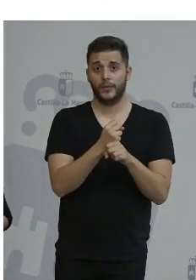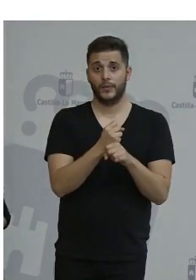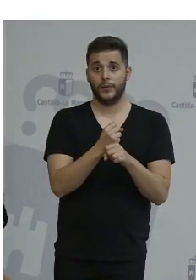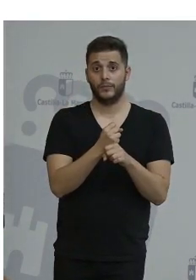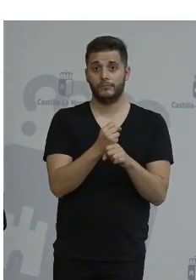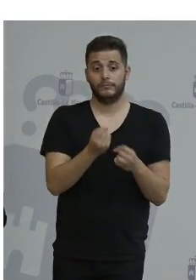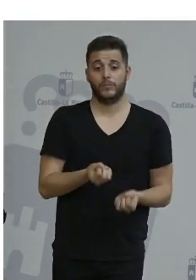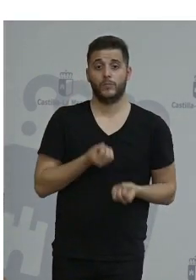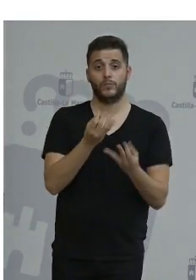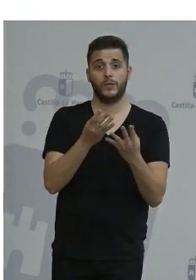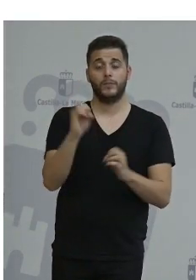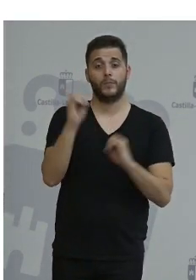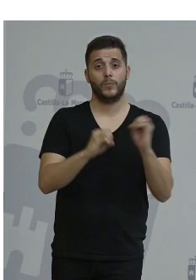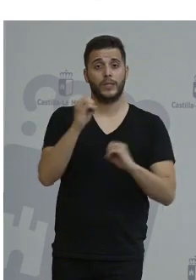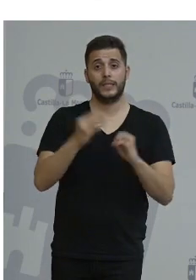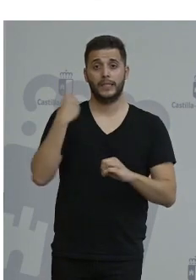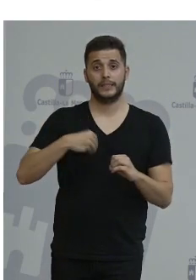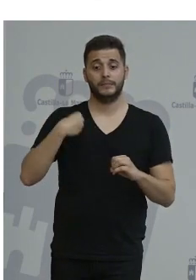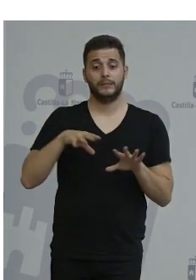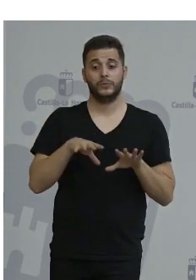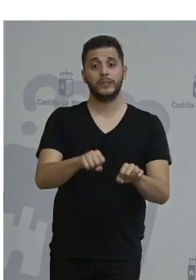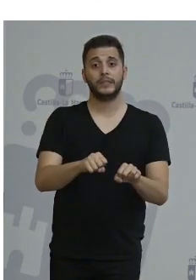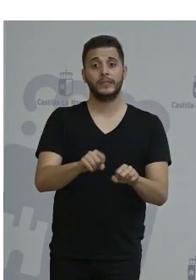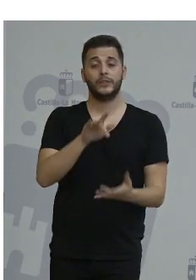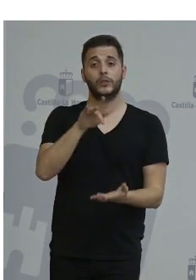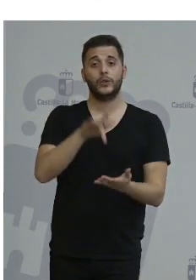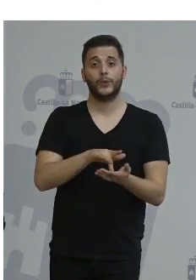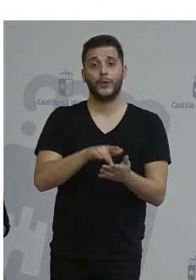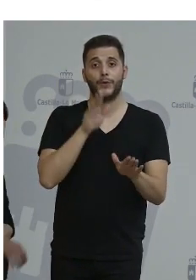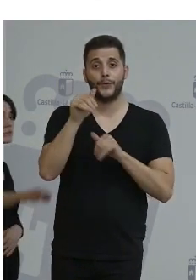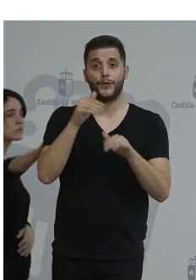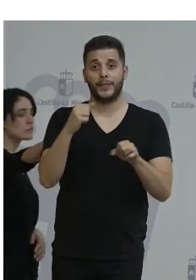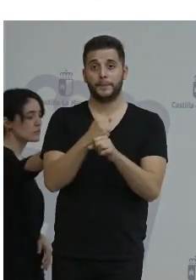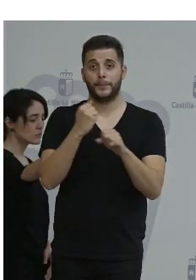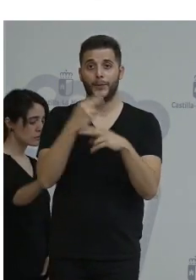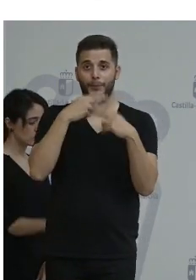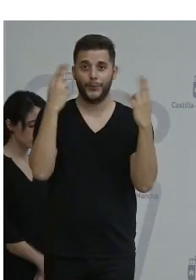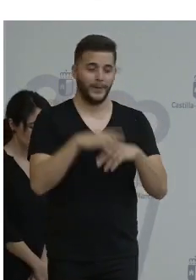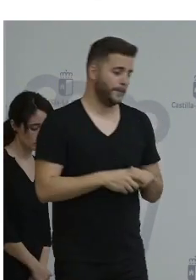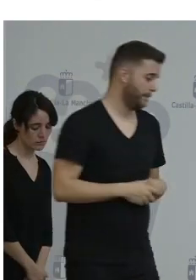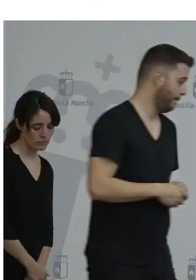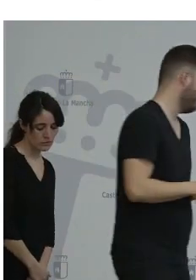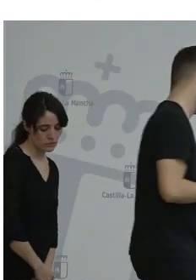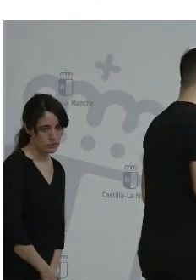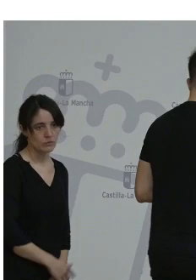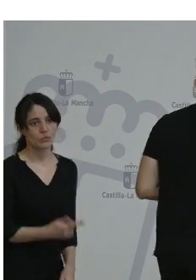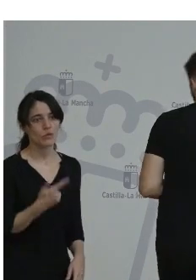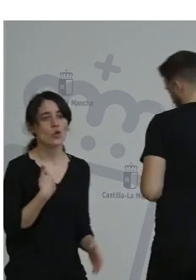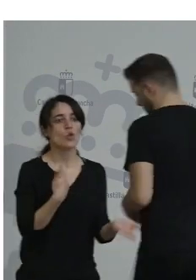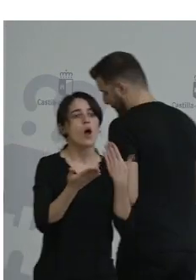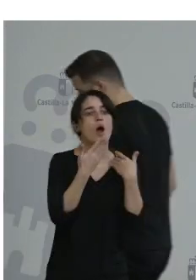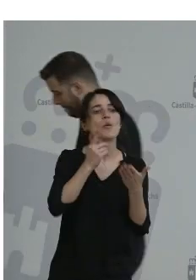salen con el mismo porcentaje de reserva que las ofertas de empleo público estoy refiriendo a las contrataciones temporales